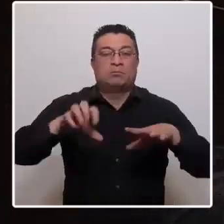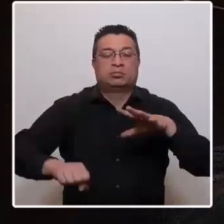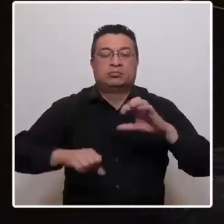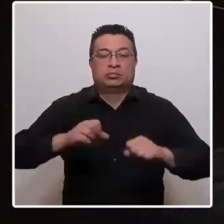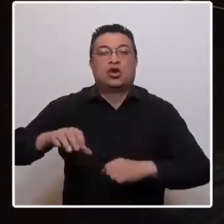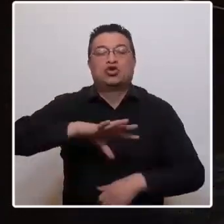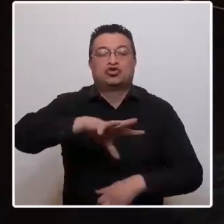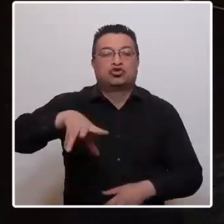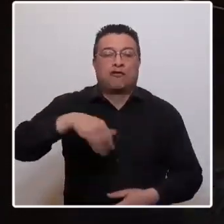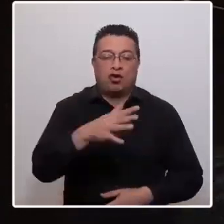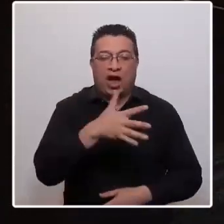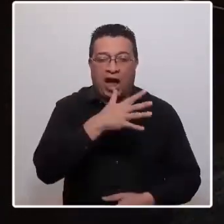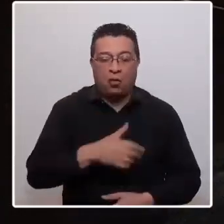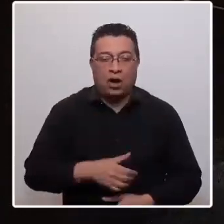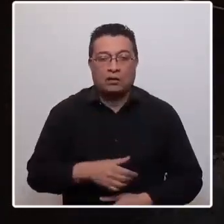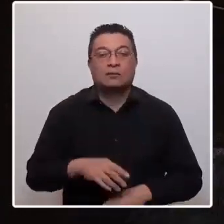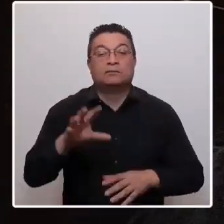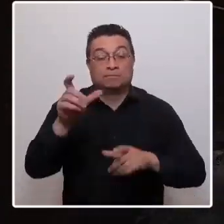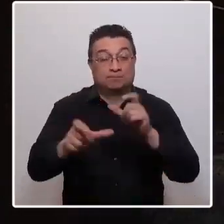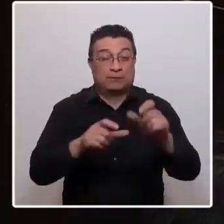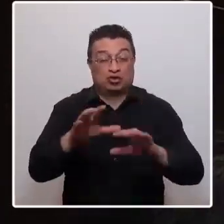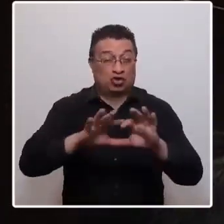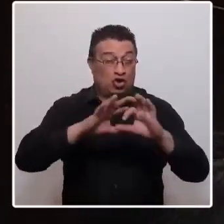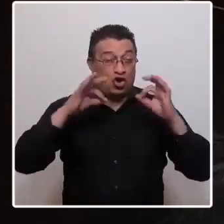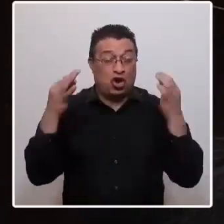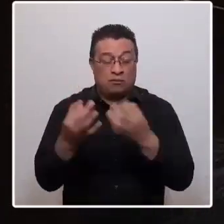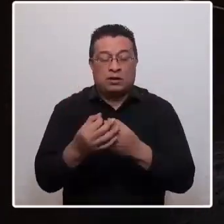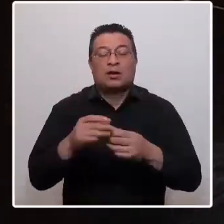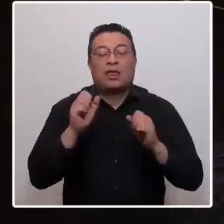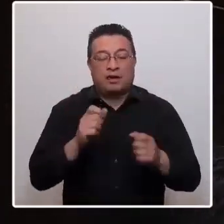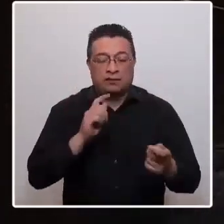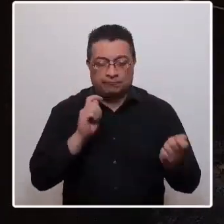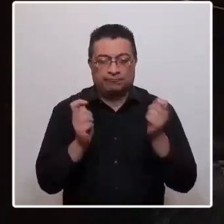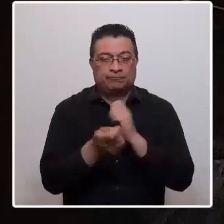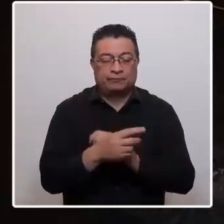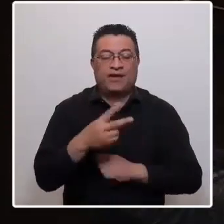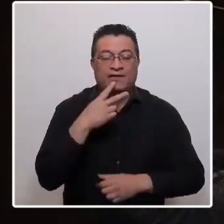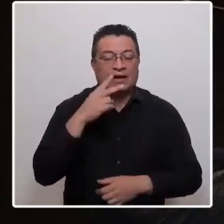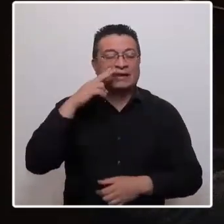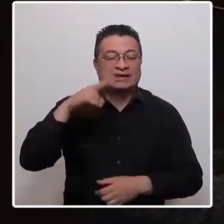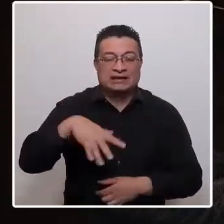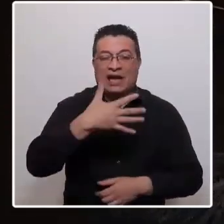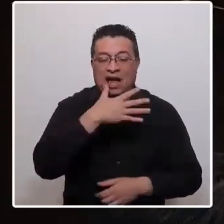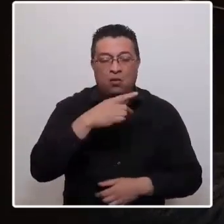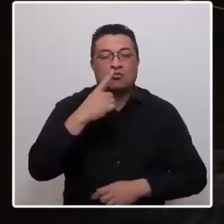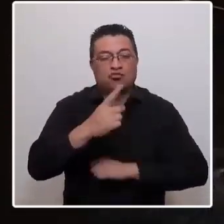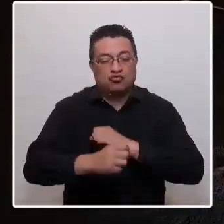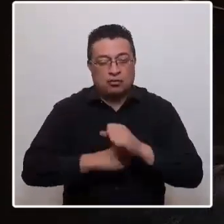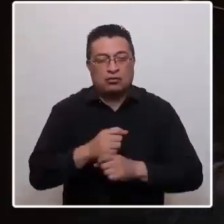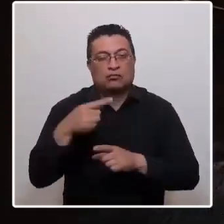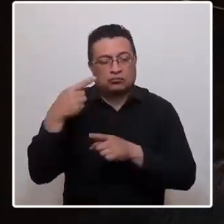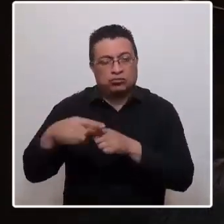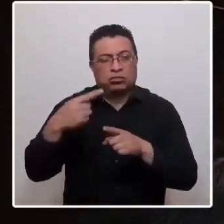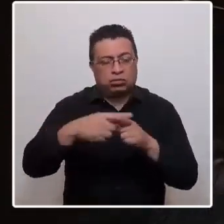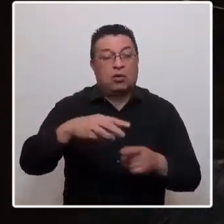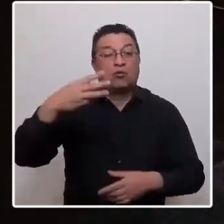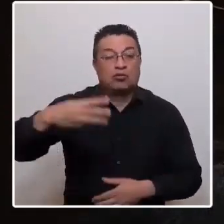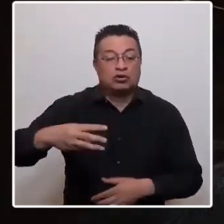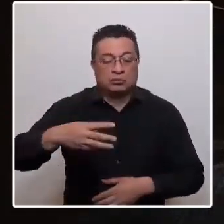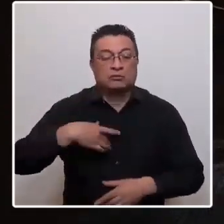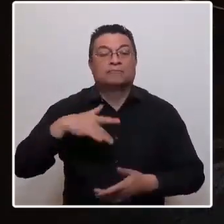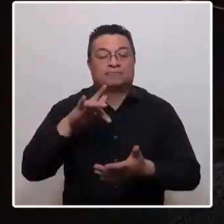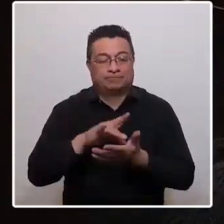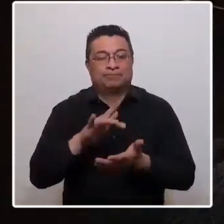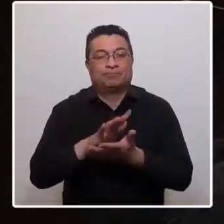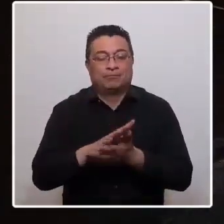agua. Poblaciones completas han tenido que adecuarse a vivir sin agua gran parte del año. Decenas de municipios se han endeudado por causa de la